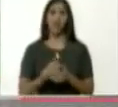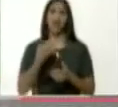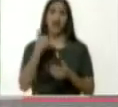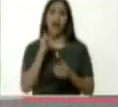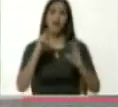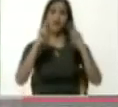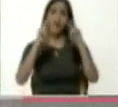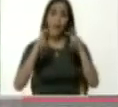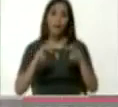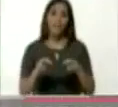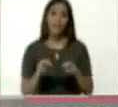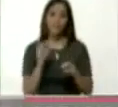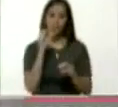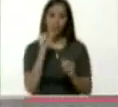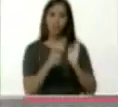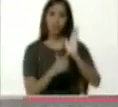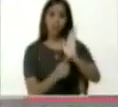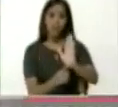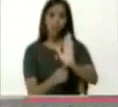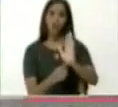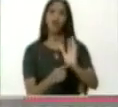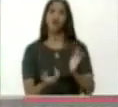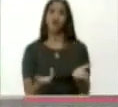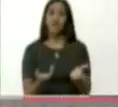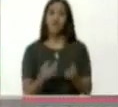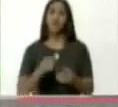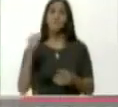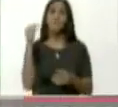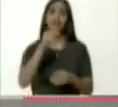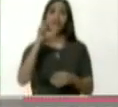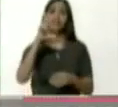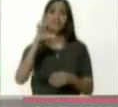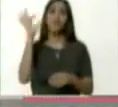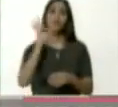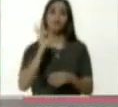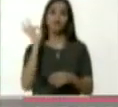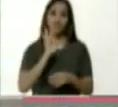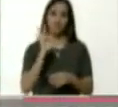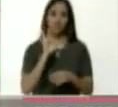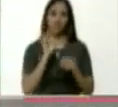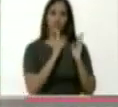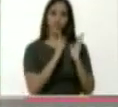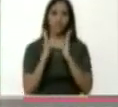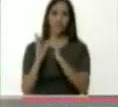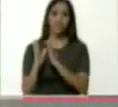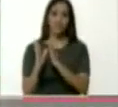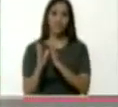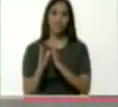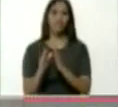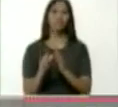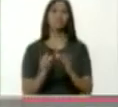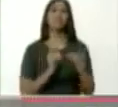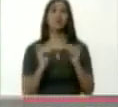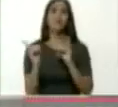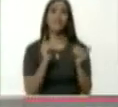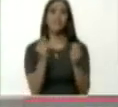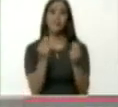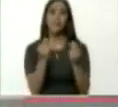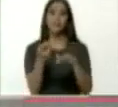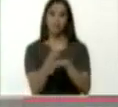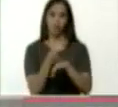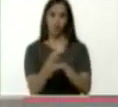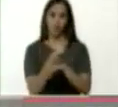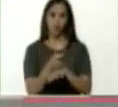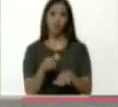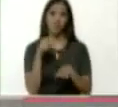hace poquito salió que muestra que menos de 3% de las organizaciones dependen de plata federal. Y